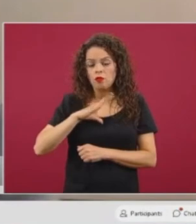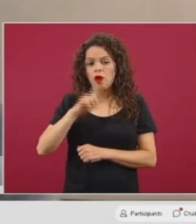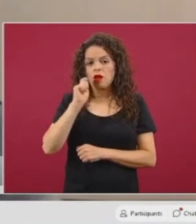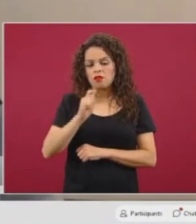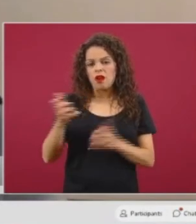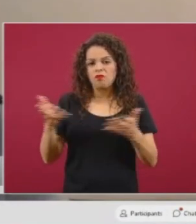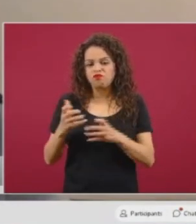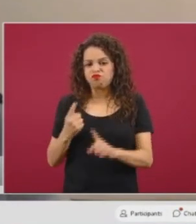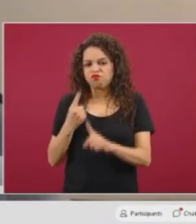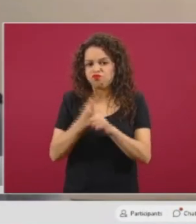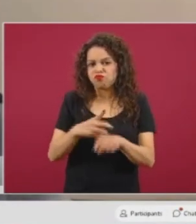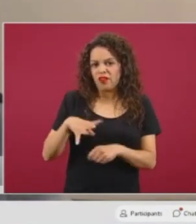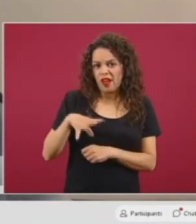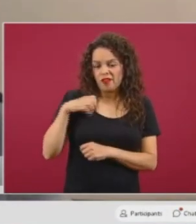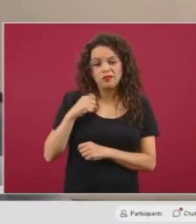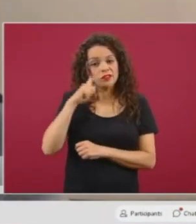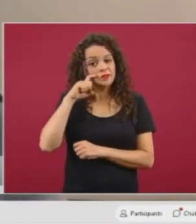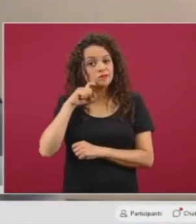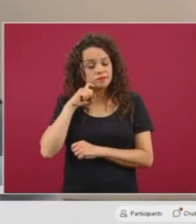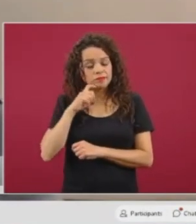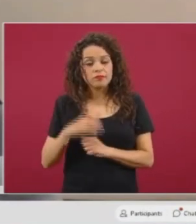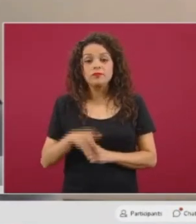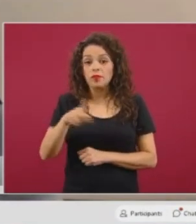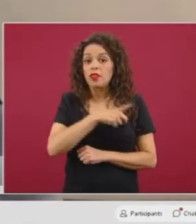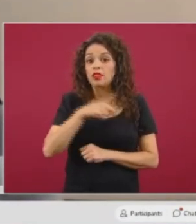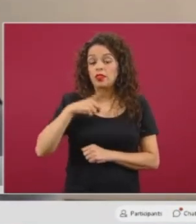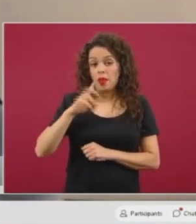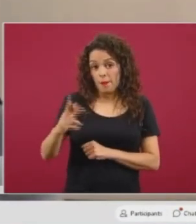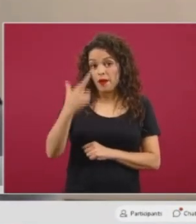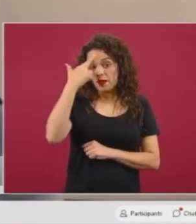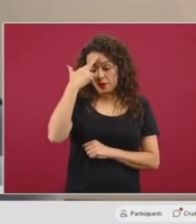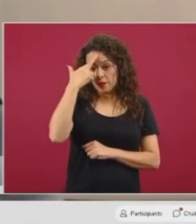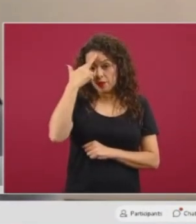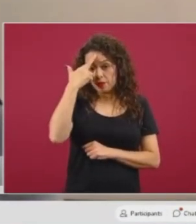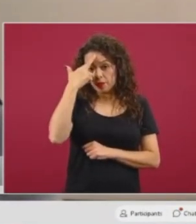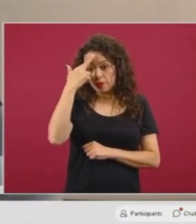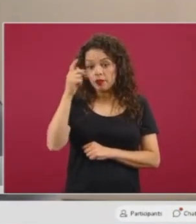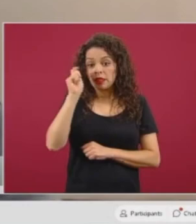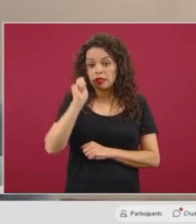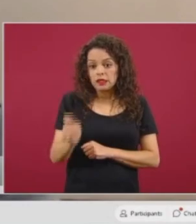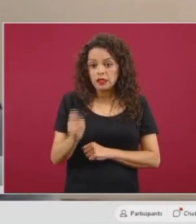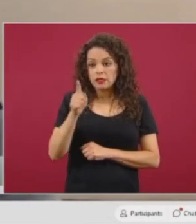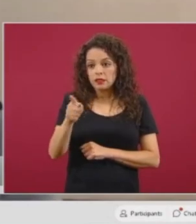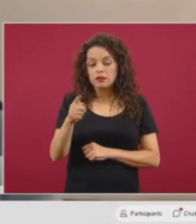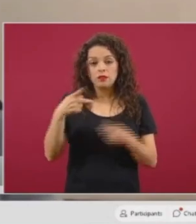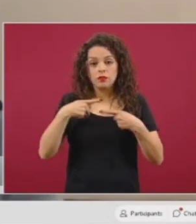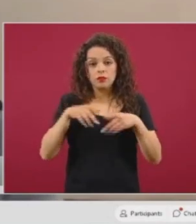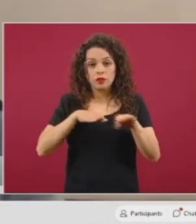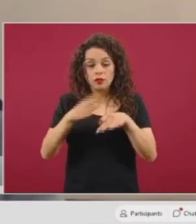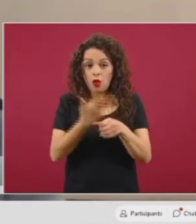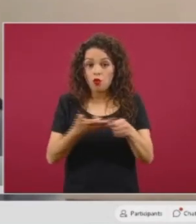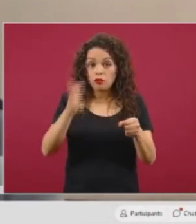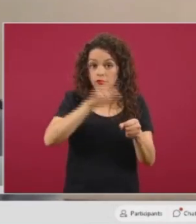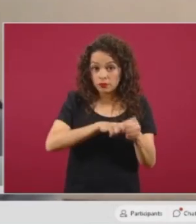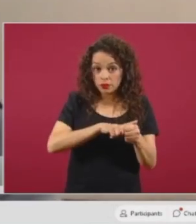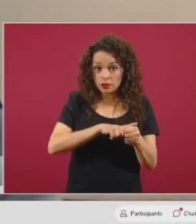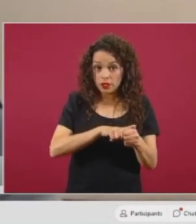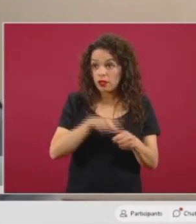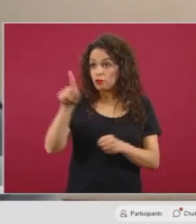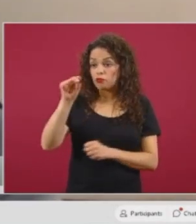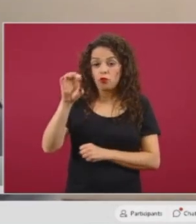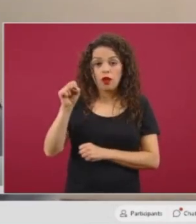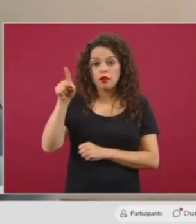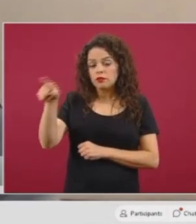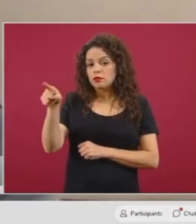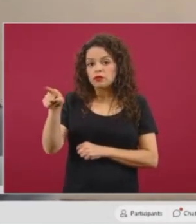y para ello recordar a la población que el personal de salud no está obligado a verificar si el embarazo es